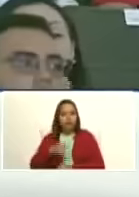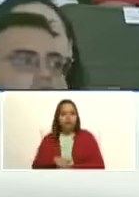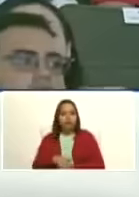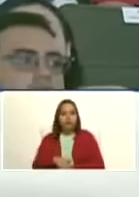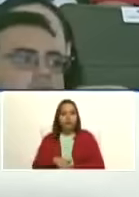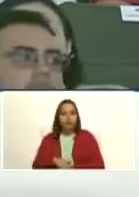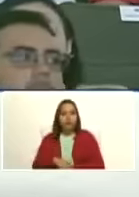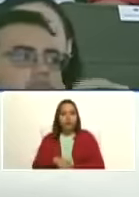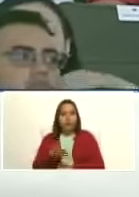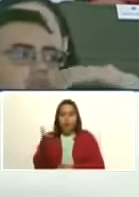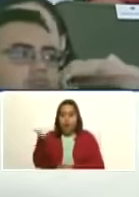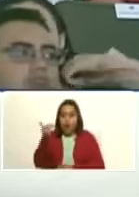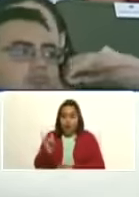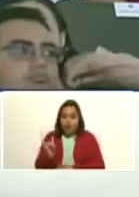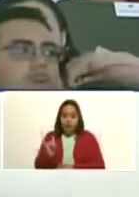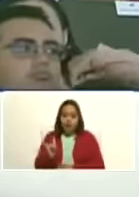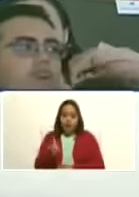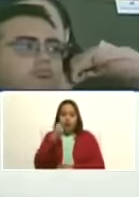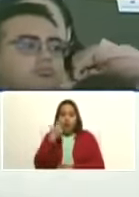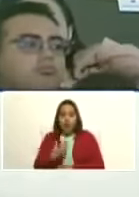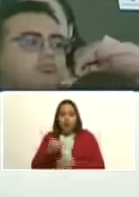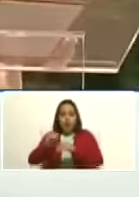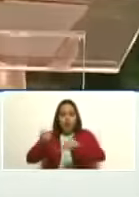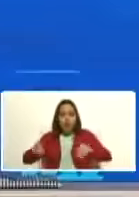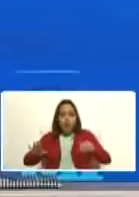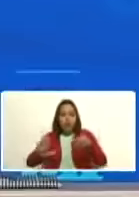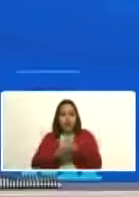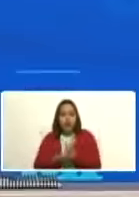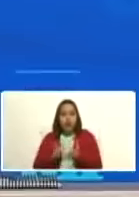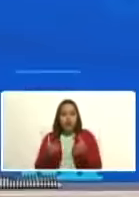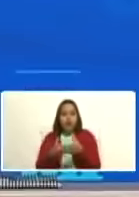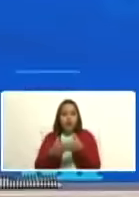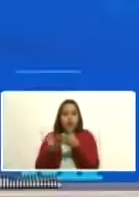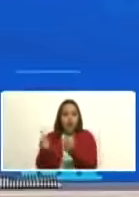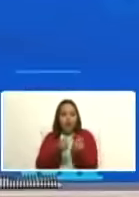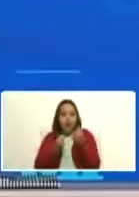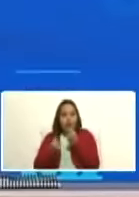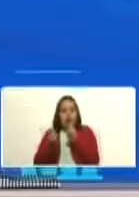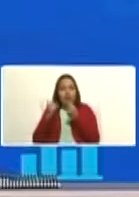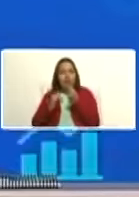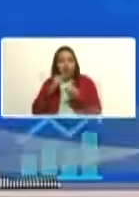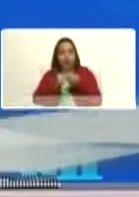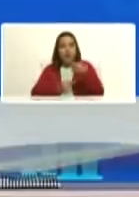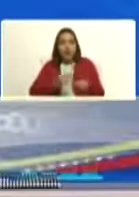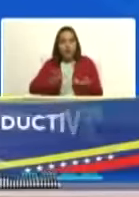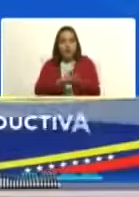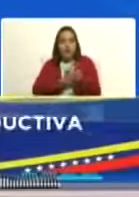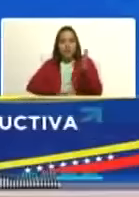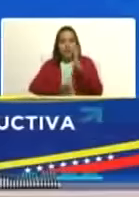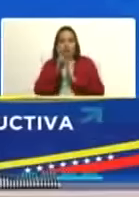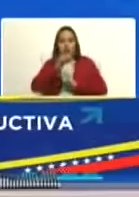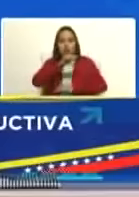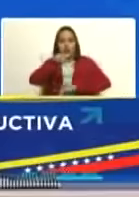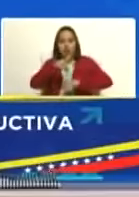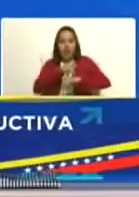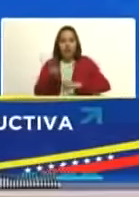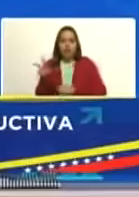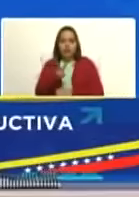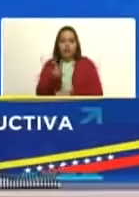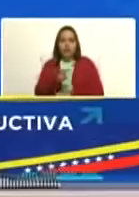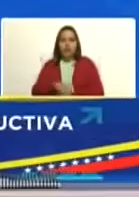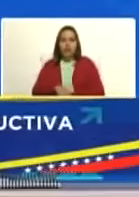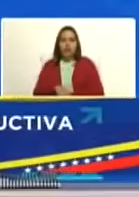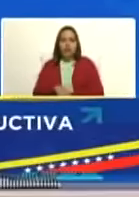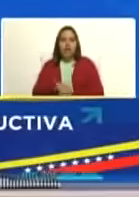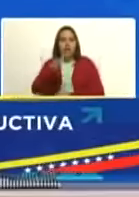va a poder tener buenos anuncios para los sectores económicos que tengan impacto en el desarrollo nacional de Venezuela.